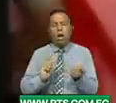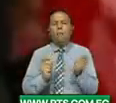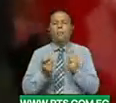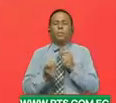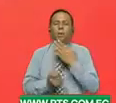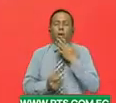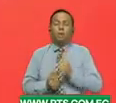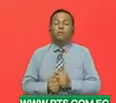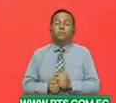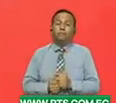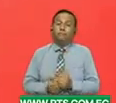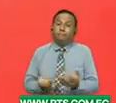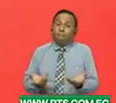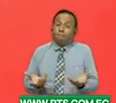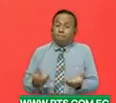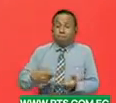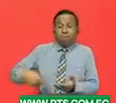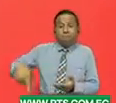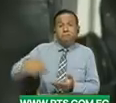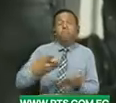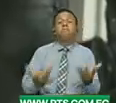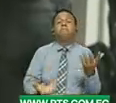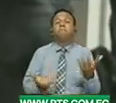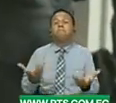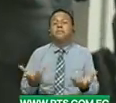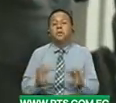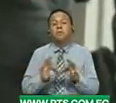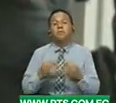abordaje seguirán entre el abandono familiar